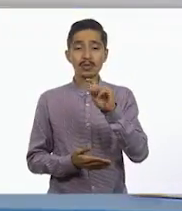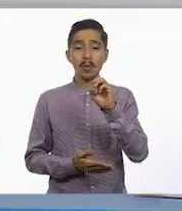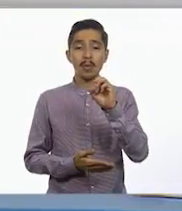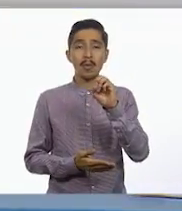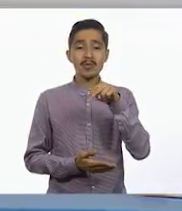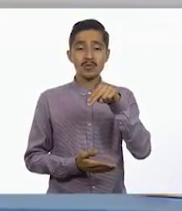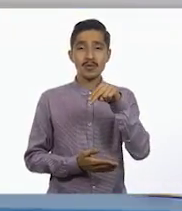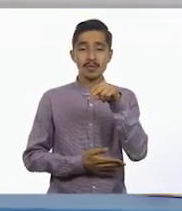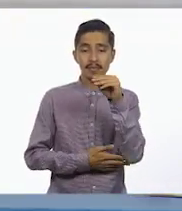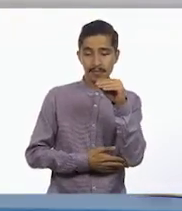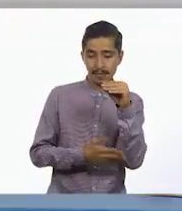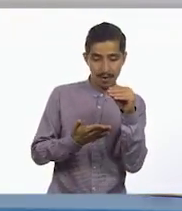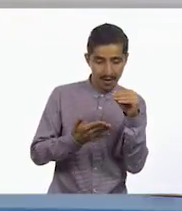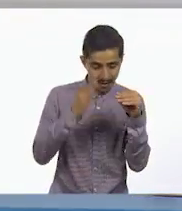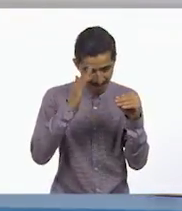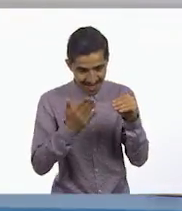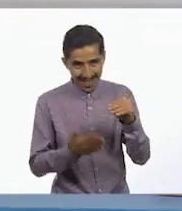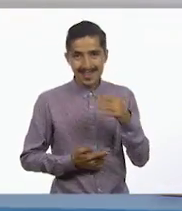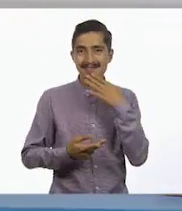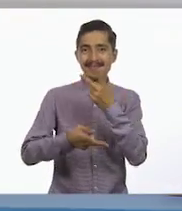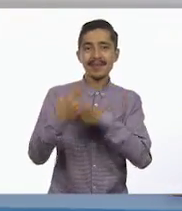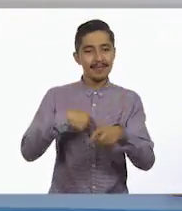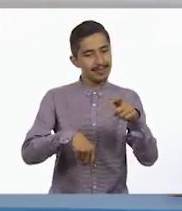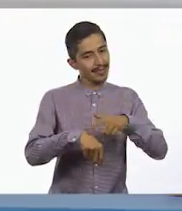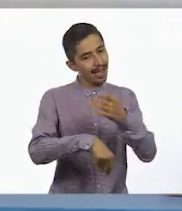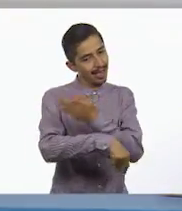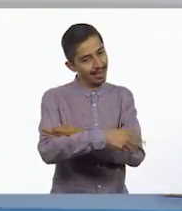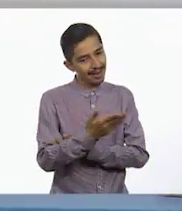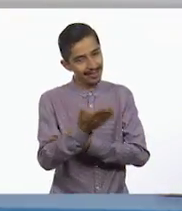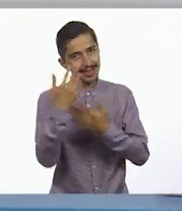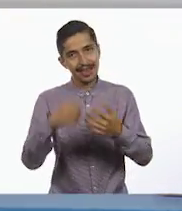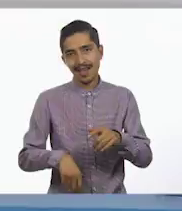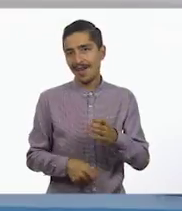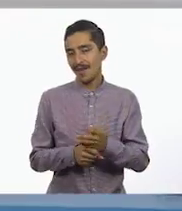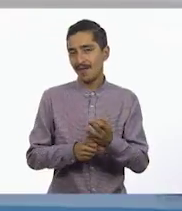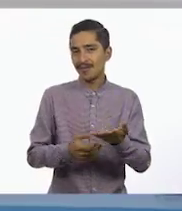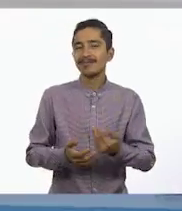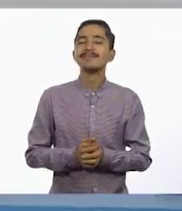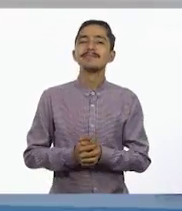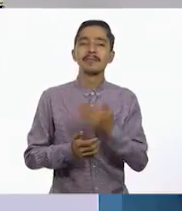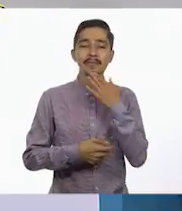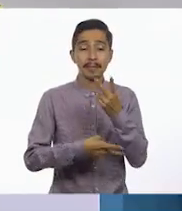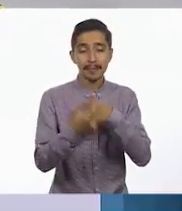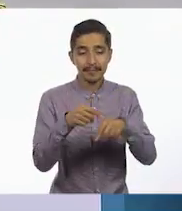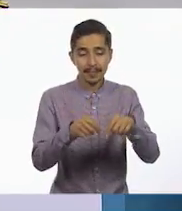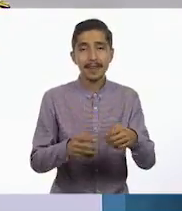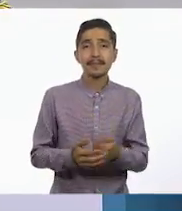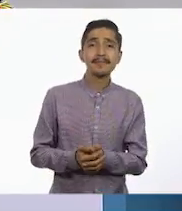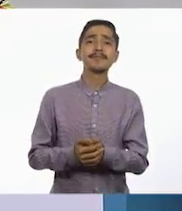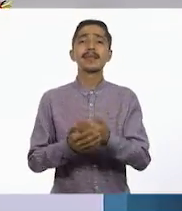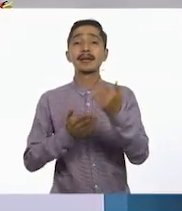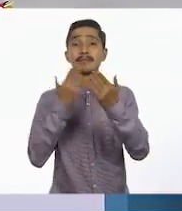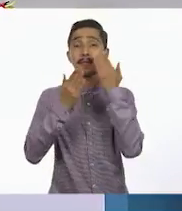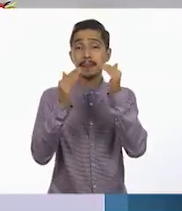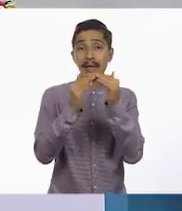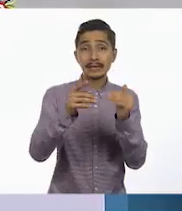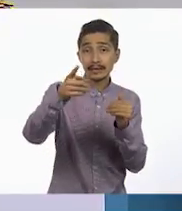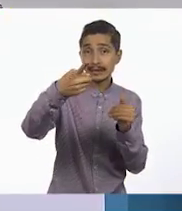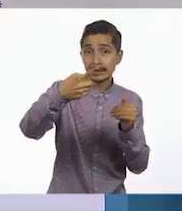estás? Ya llegué, perdón. Se te hizo tarde hoy, ¿eh? Sí, un poco. Bienvenido, Ton. Ale, bienvenido. Y estudiantes en